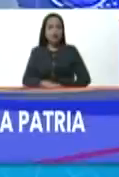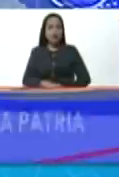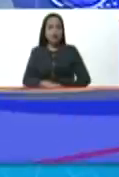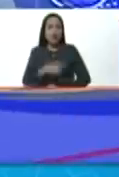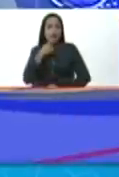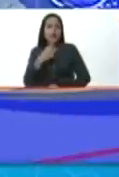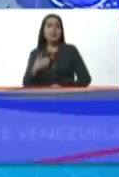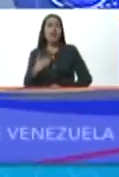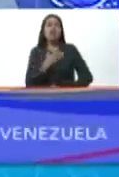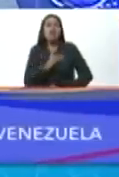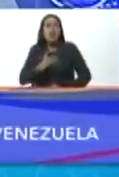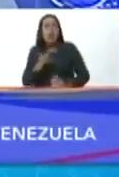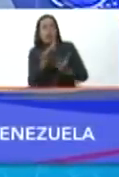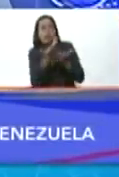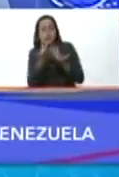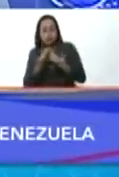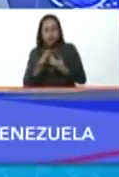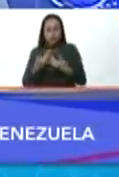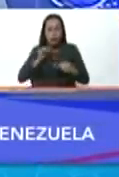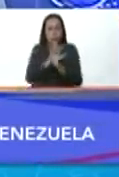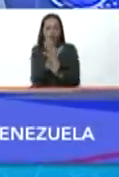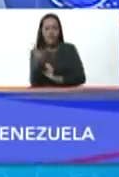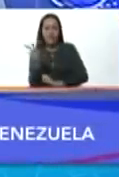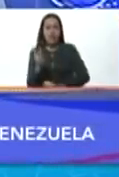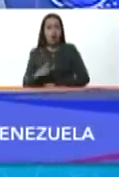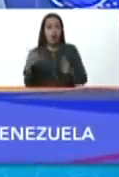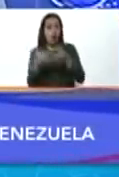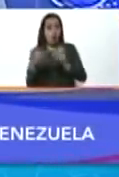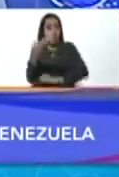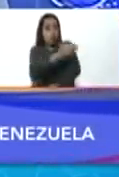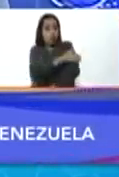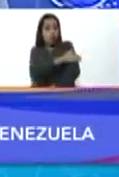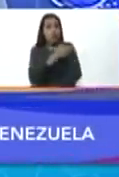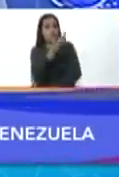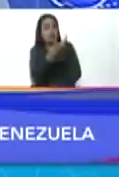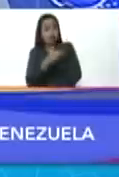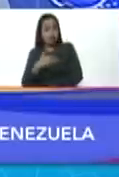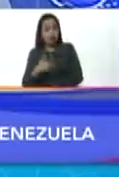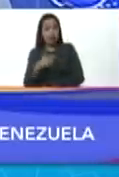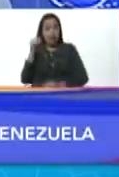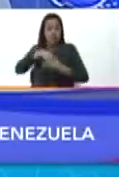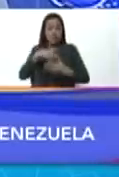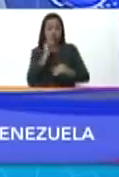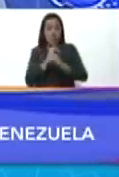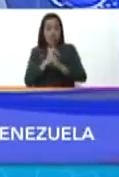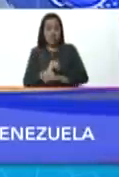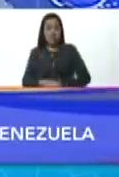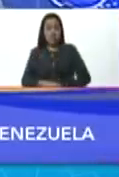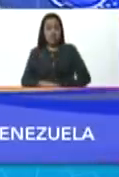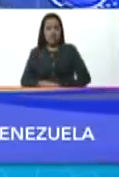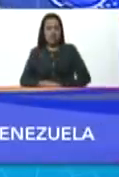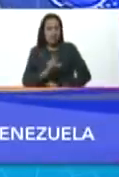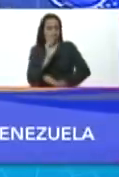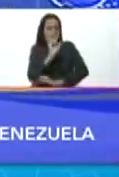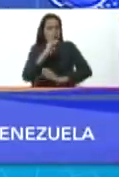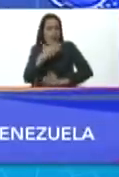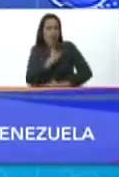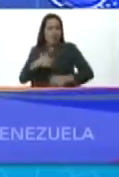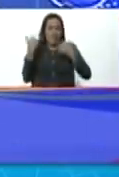casi que piden que llegue el coronavirus a Venezuela, sectores de la derecha en las redes sociales casi que hacen una